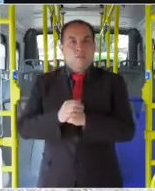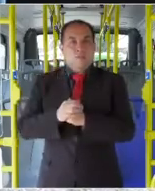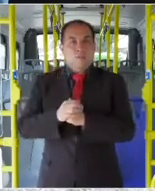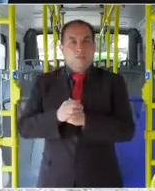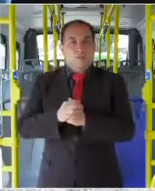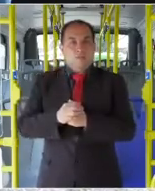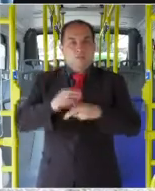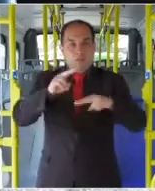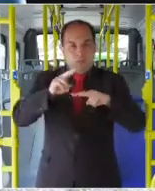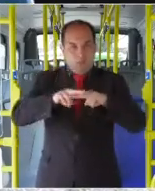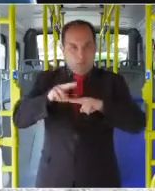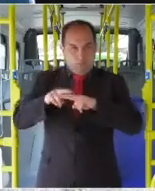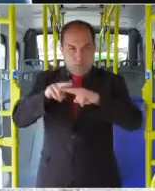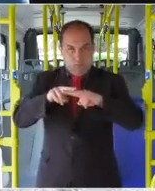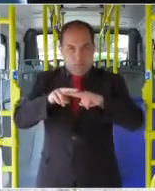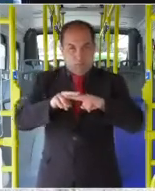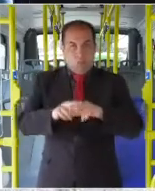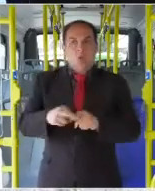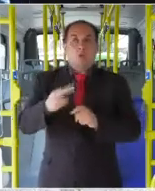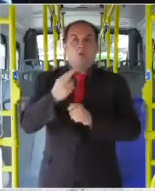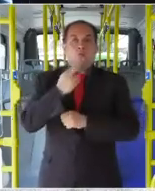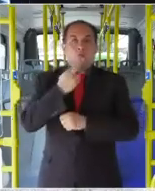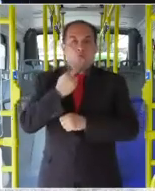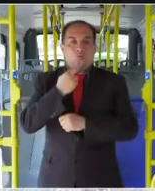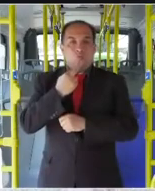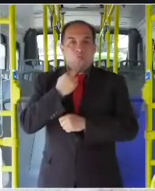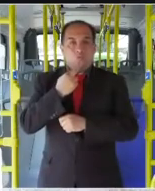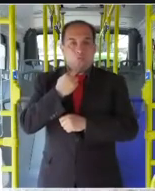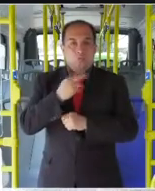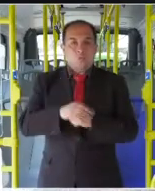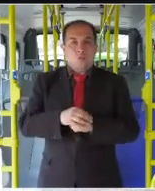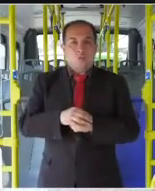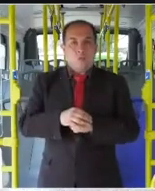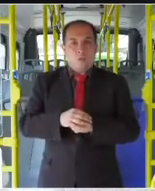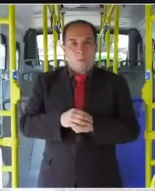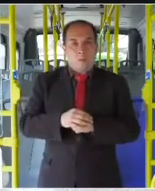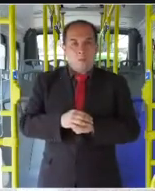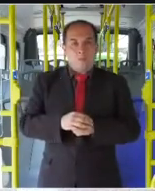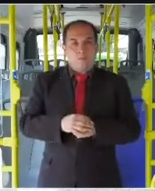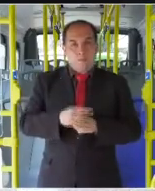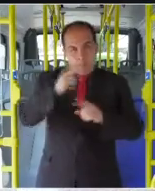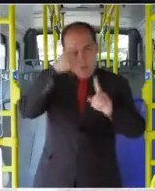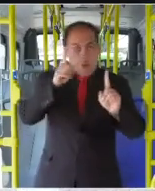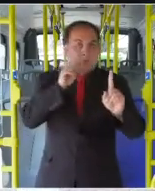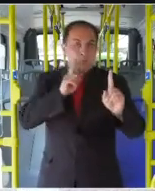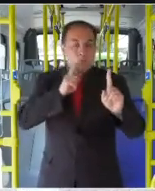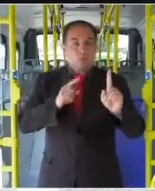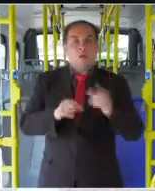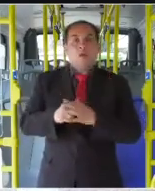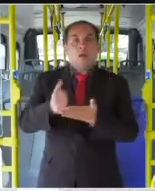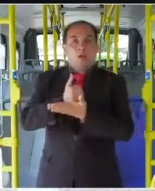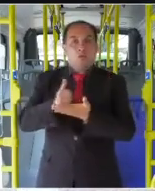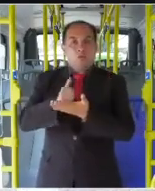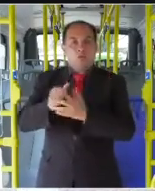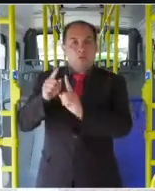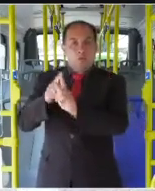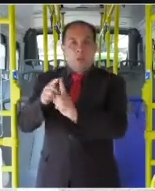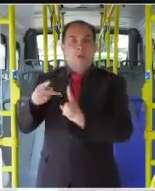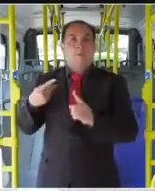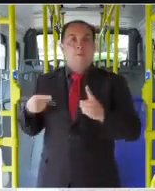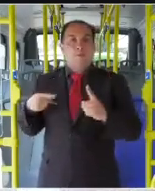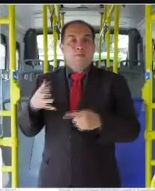32 asientos, los de color rojo son para las mujeres, los de color azul son para las